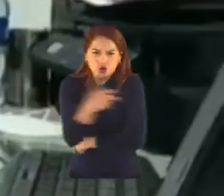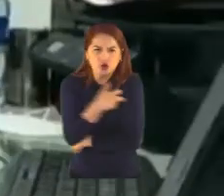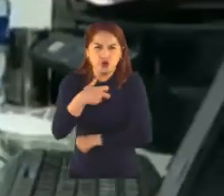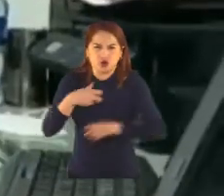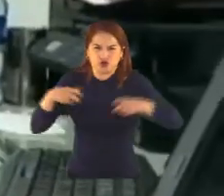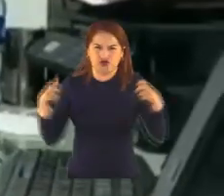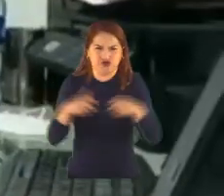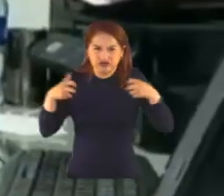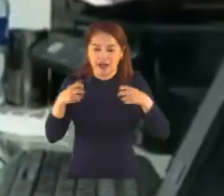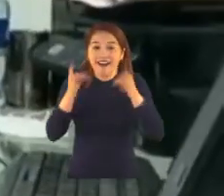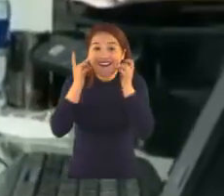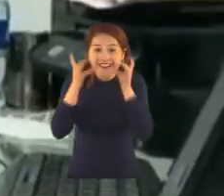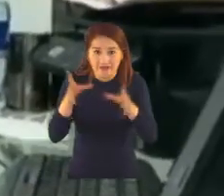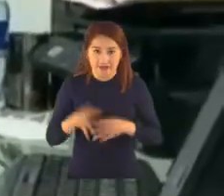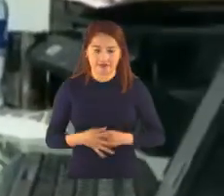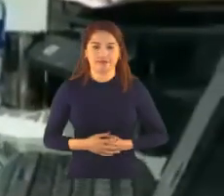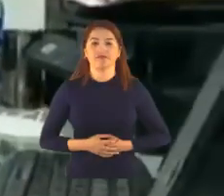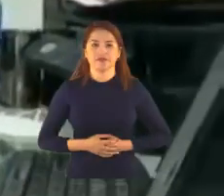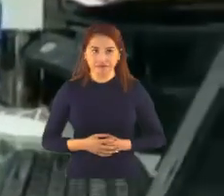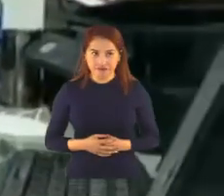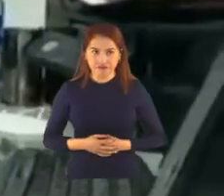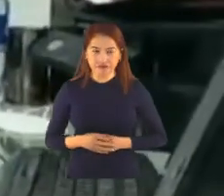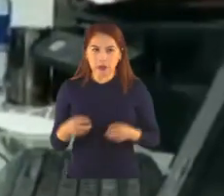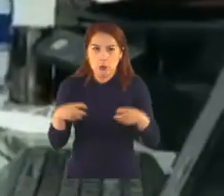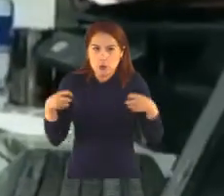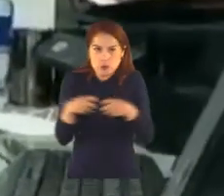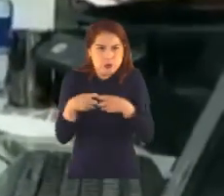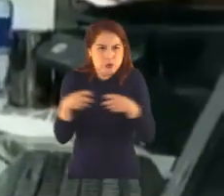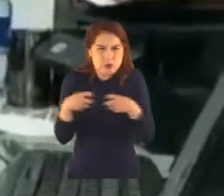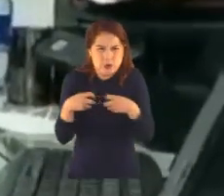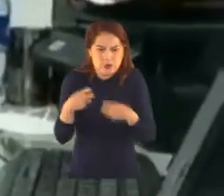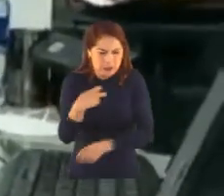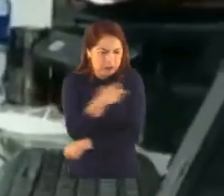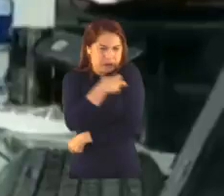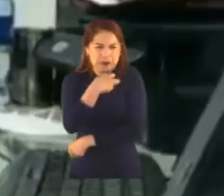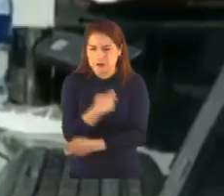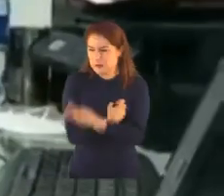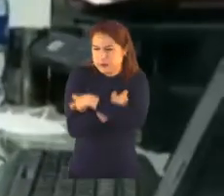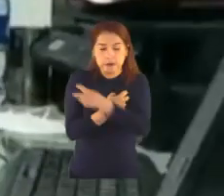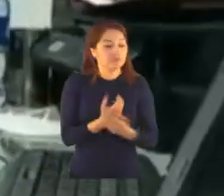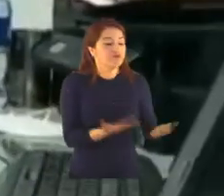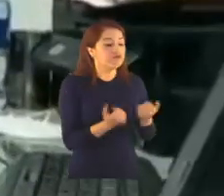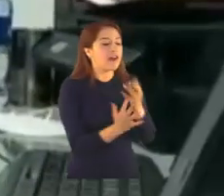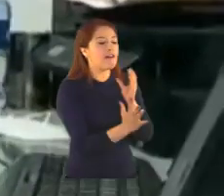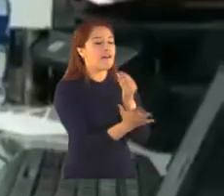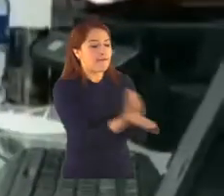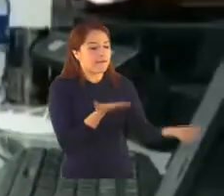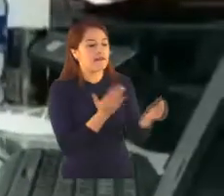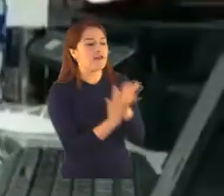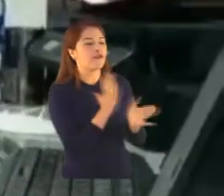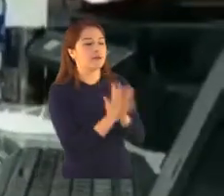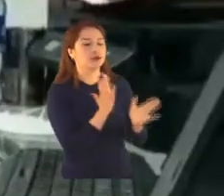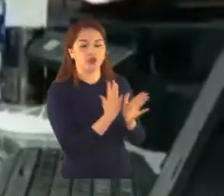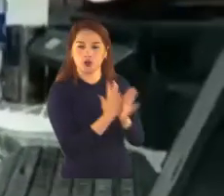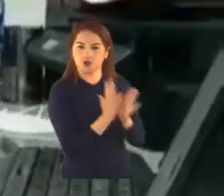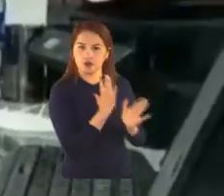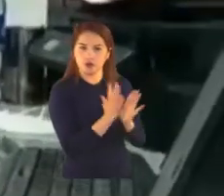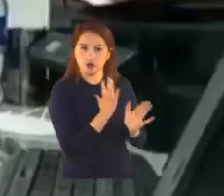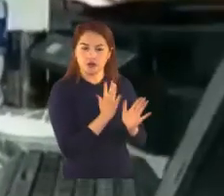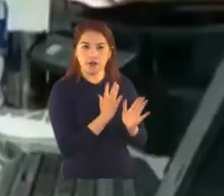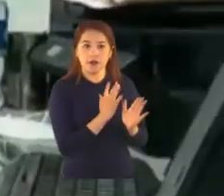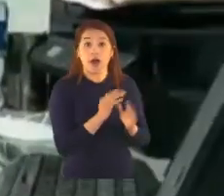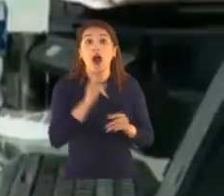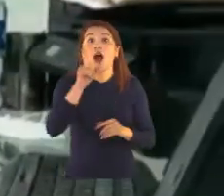no permitidos, electrocutar a la gente para sacarle información, incluso los